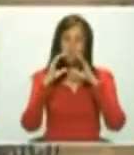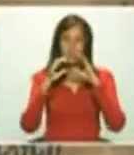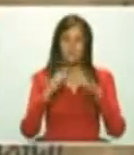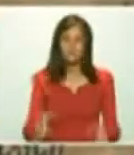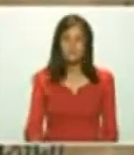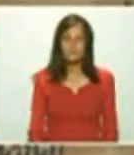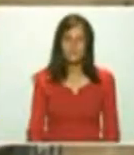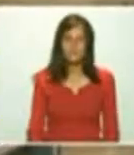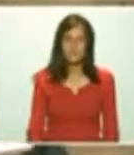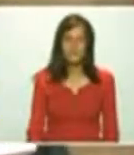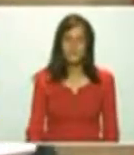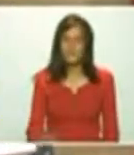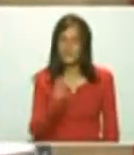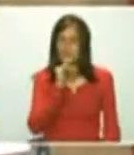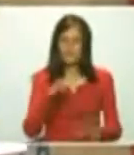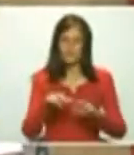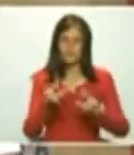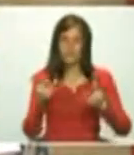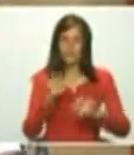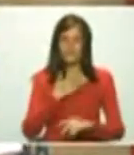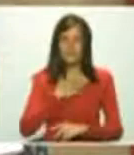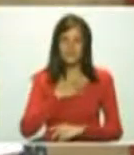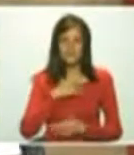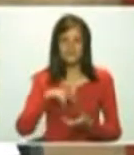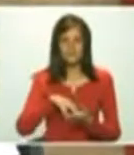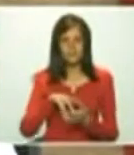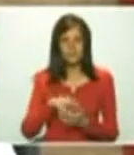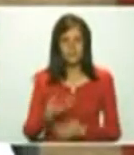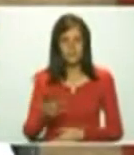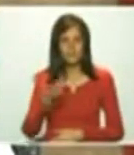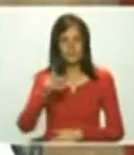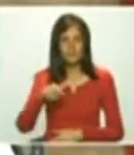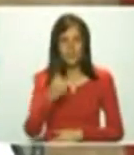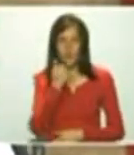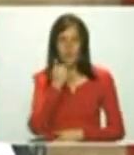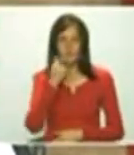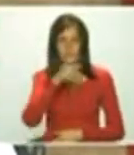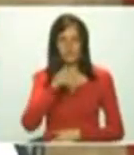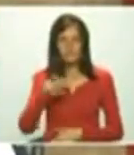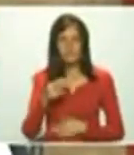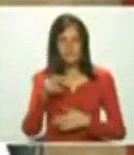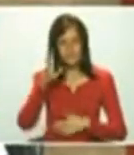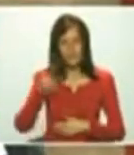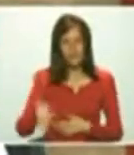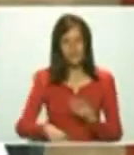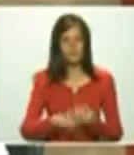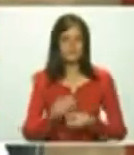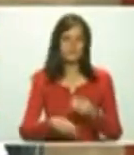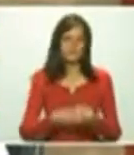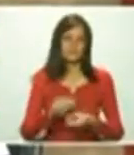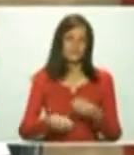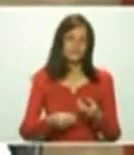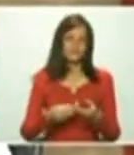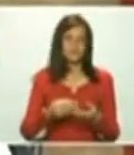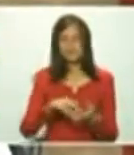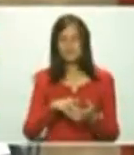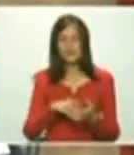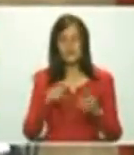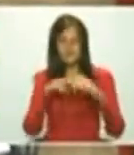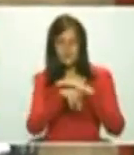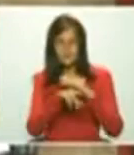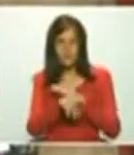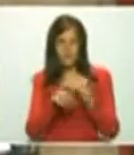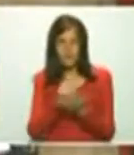comunicación. El Infocentro ha significado no solamente para mí, sino para el cúmulo de personas que día a día van a ellos, ese